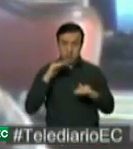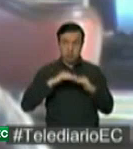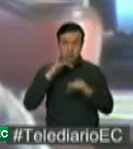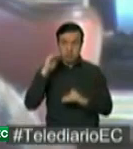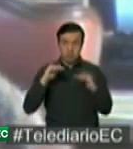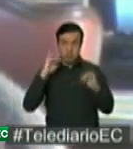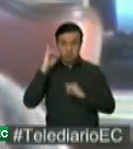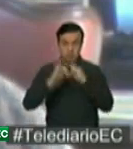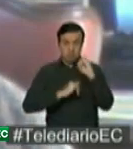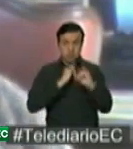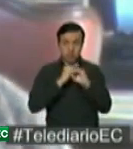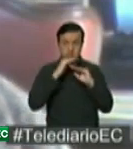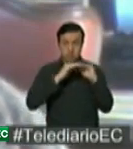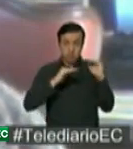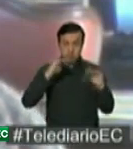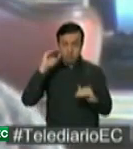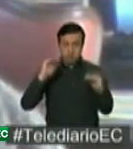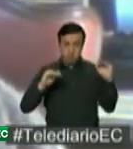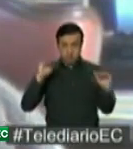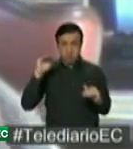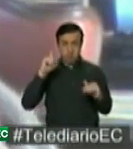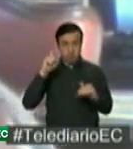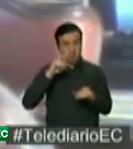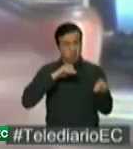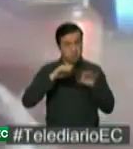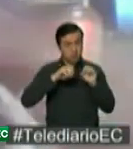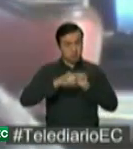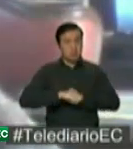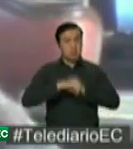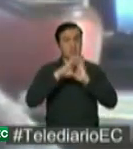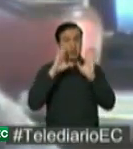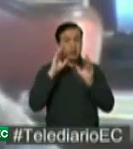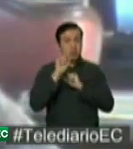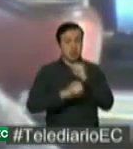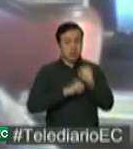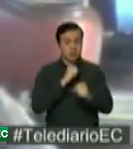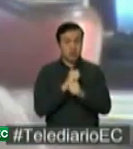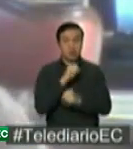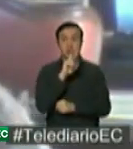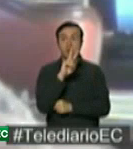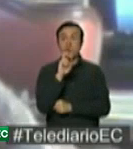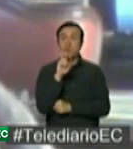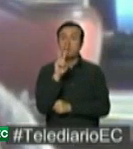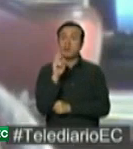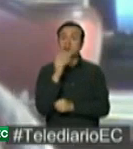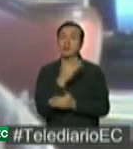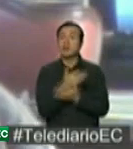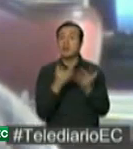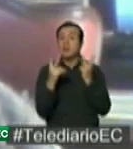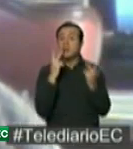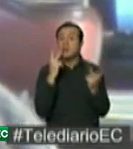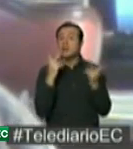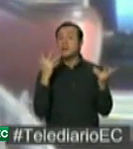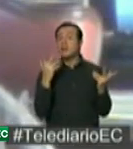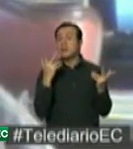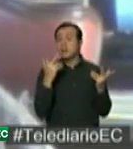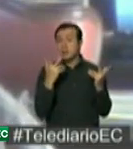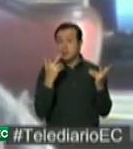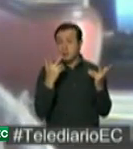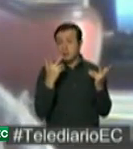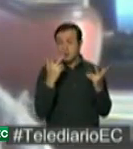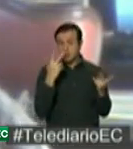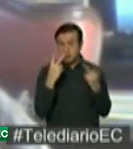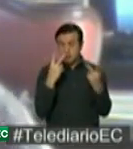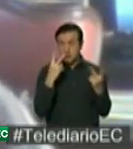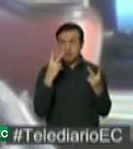internacional. Ahora, debo decirle que para este año 2020, la predicción es que el crudo